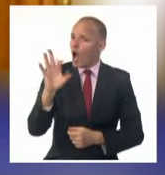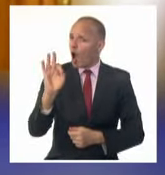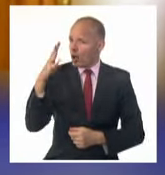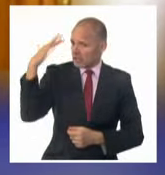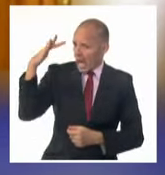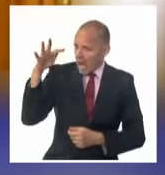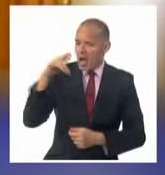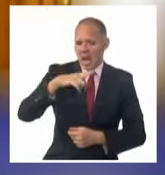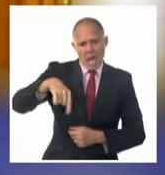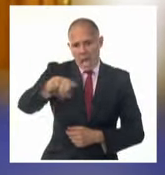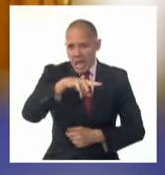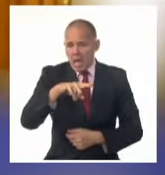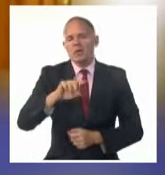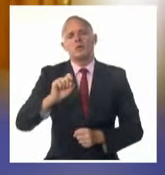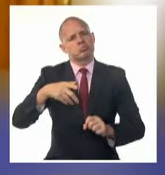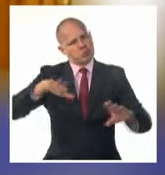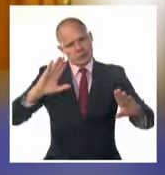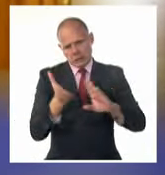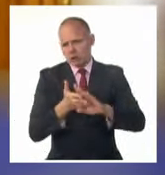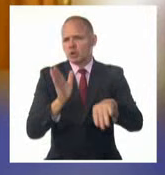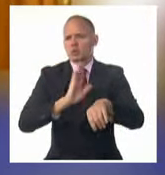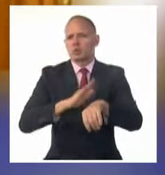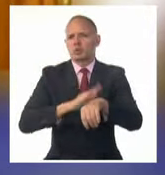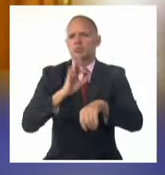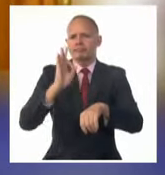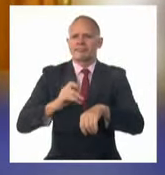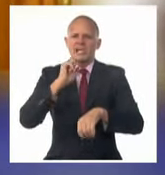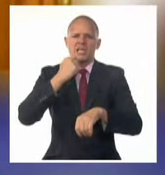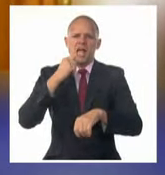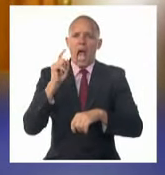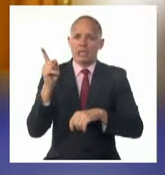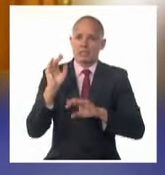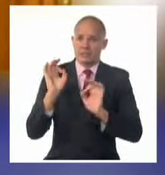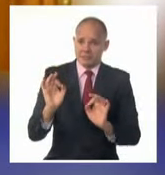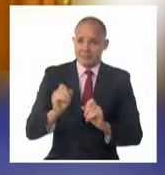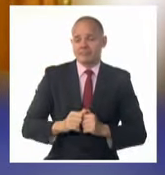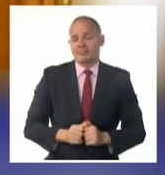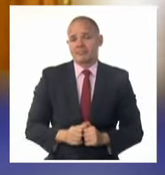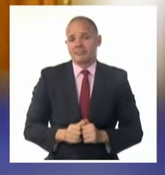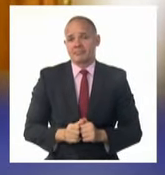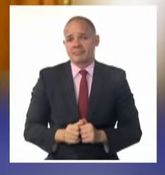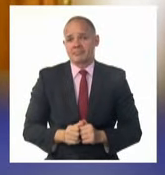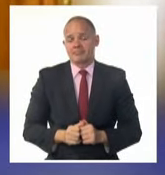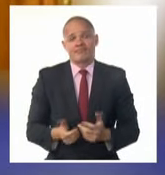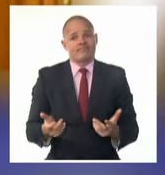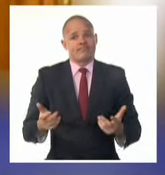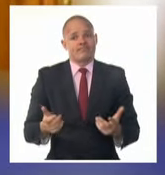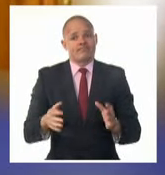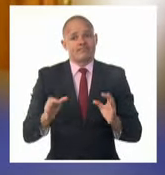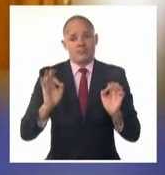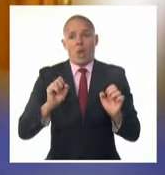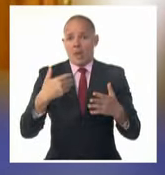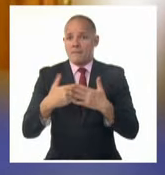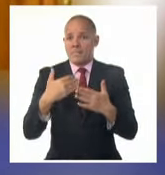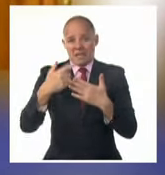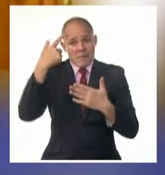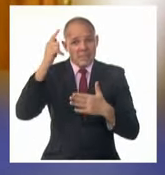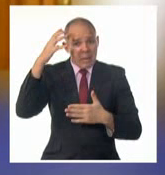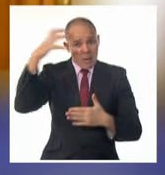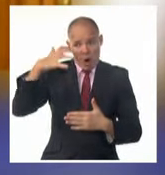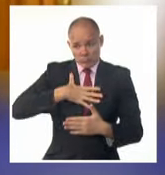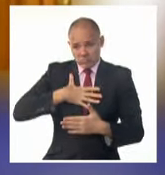en Venezuela y con Venezuela. No solo el sector público, incluso empresas privadas siguen